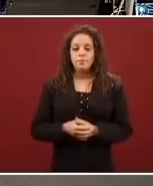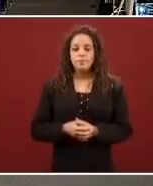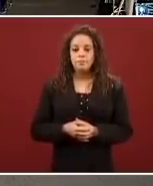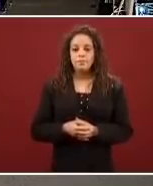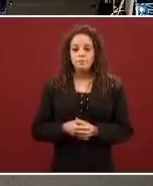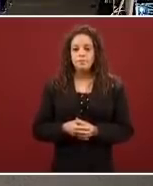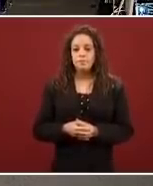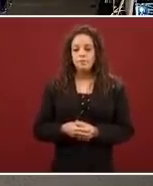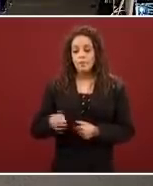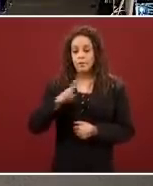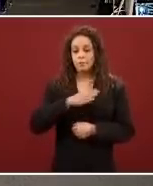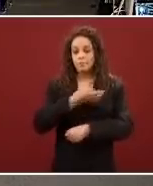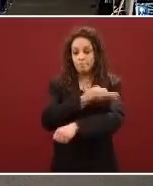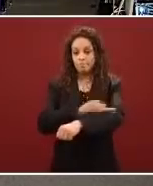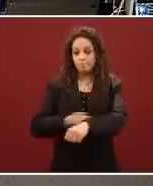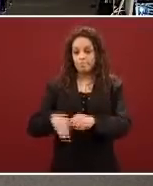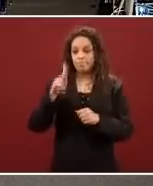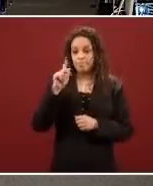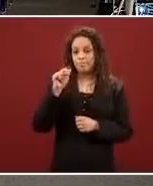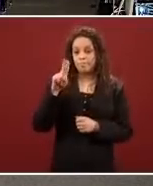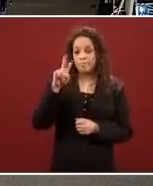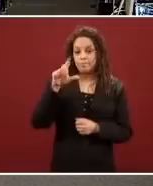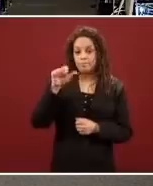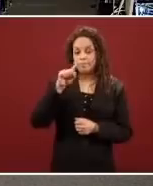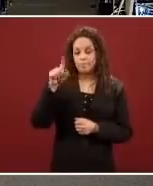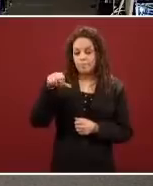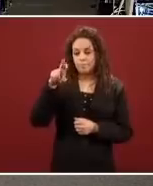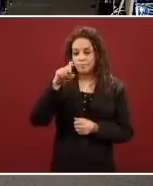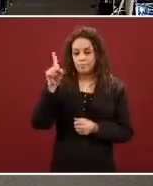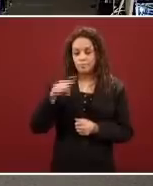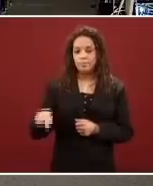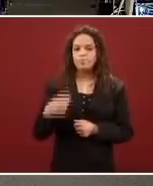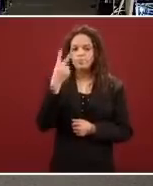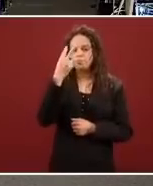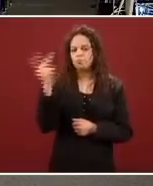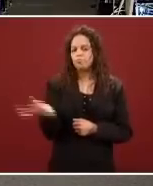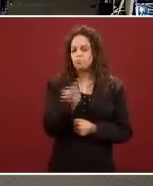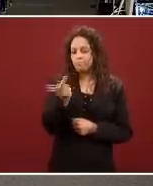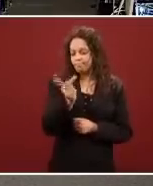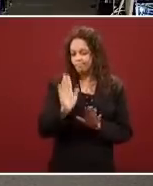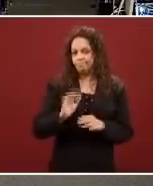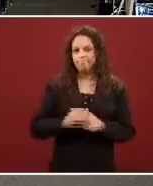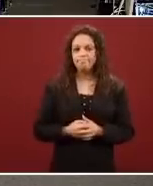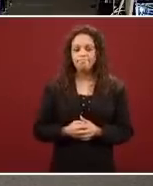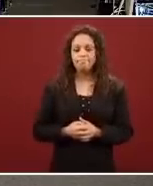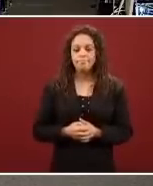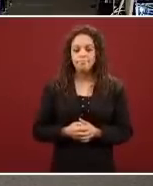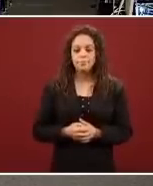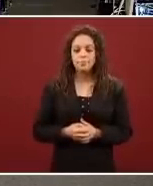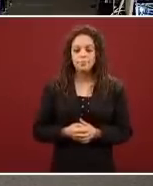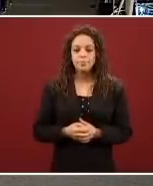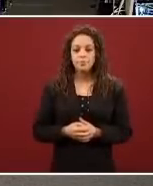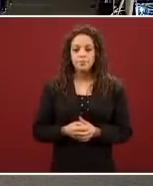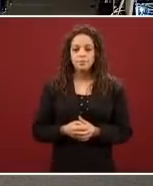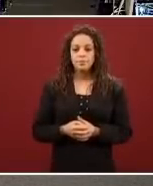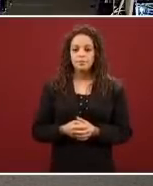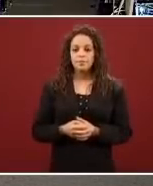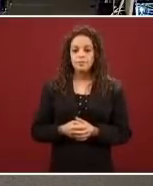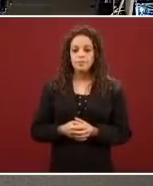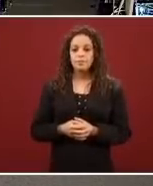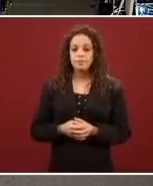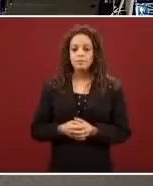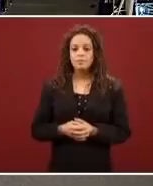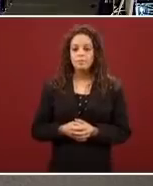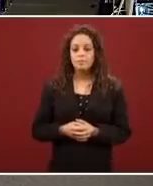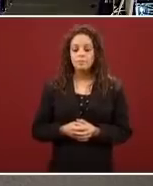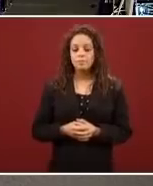Buenas tardes, Paul Velázquez, de Ni Uno Más Ni Un Corrupto Más en Gobierno. Dos preguntas. Bueno, se está dejando venir